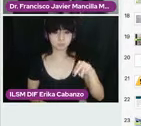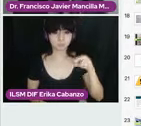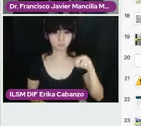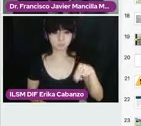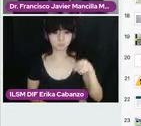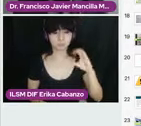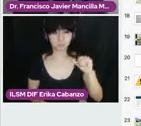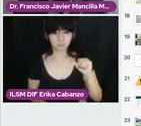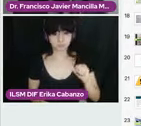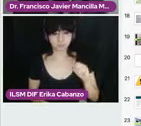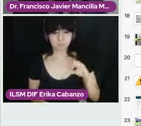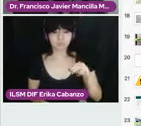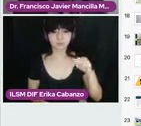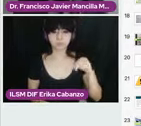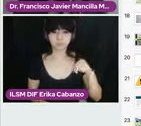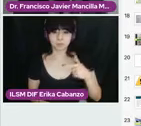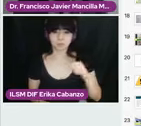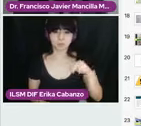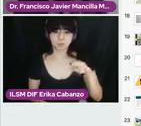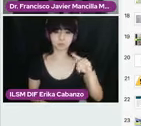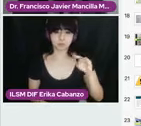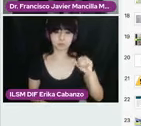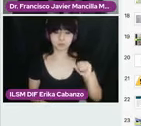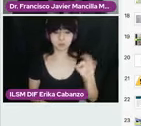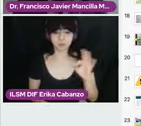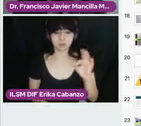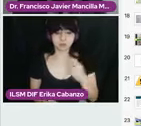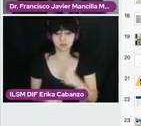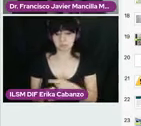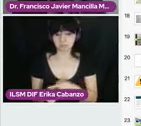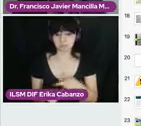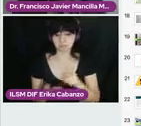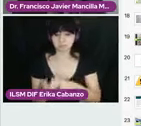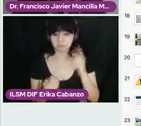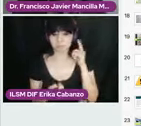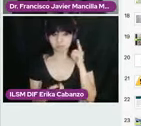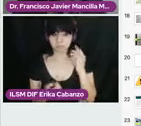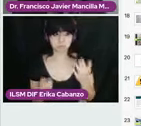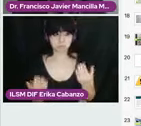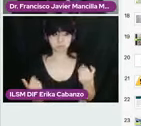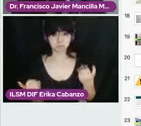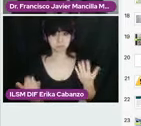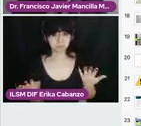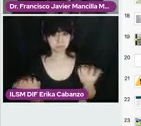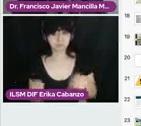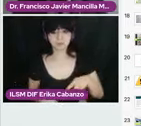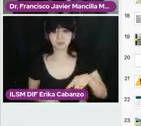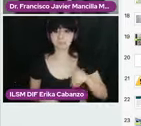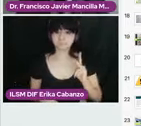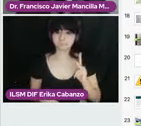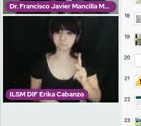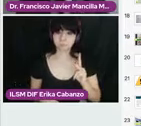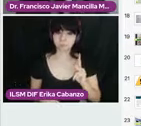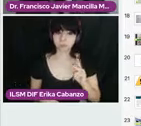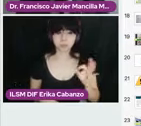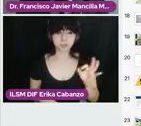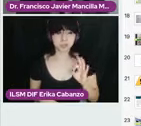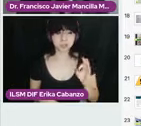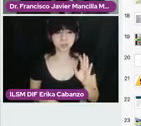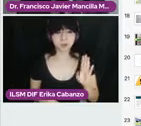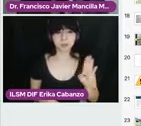detectamos que no hay una enfermedad del oído y que el zumbido es a manera de estática, y que es de